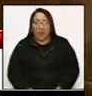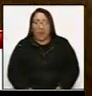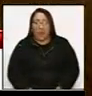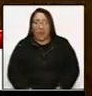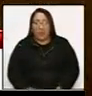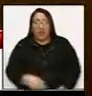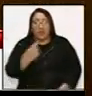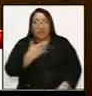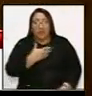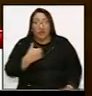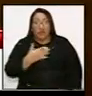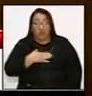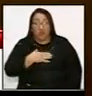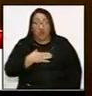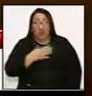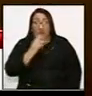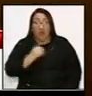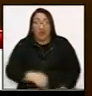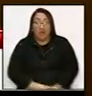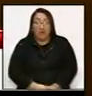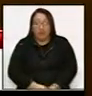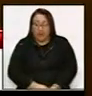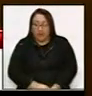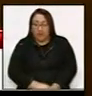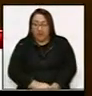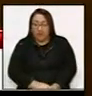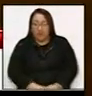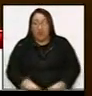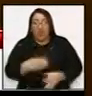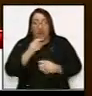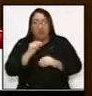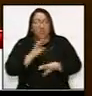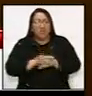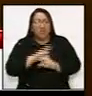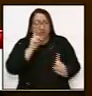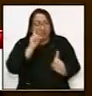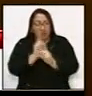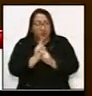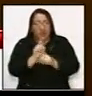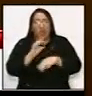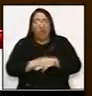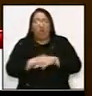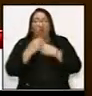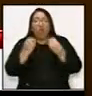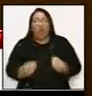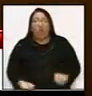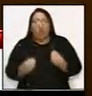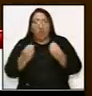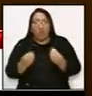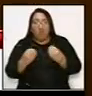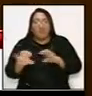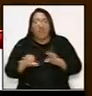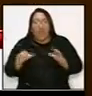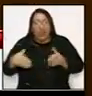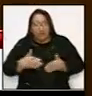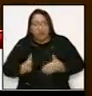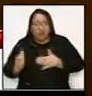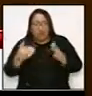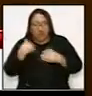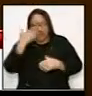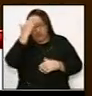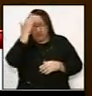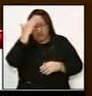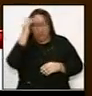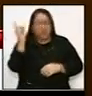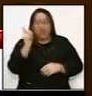voy a hablar en forma enfocado en el aspecto operativo, señor presidente. No en el